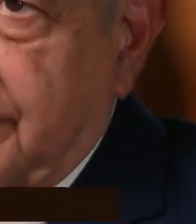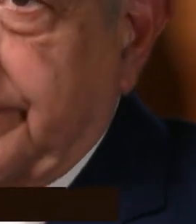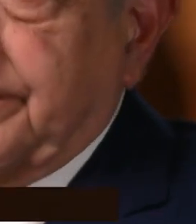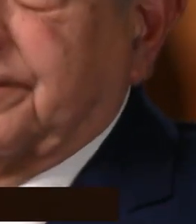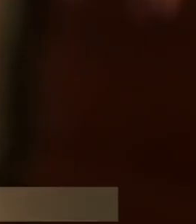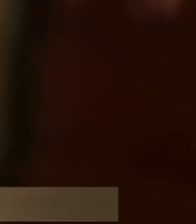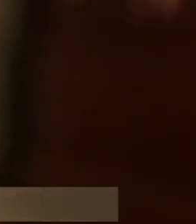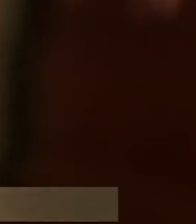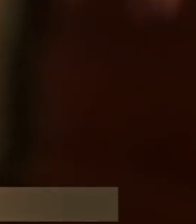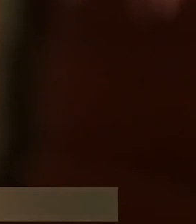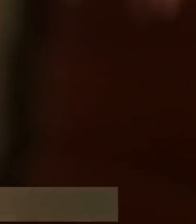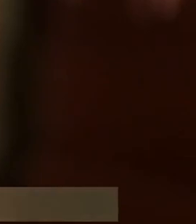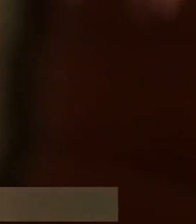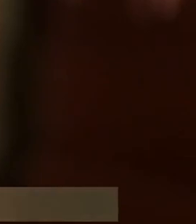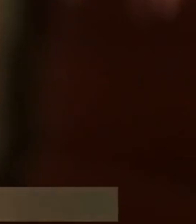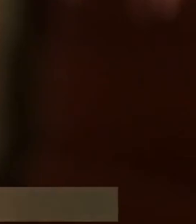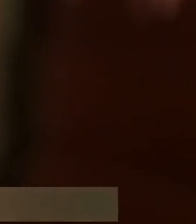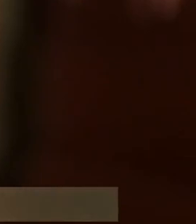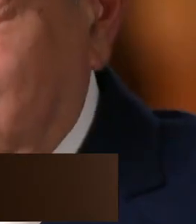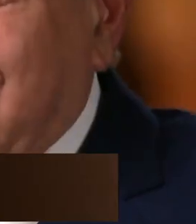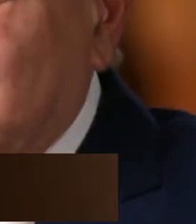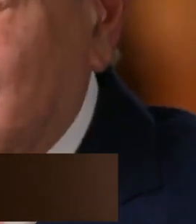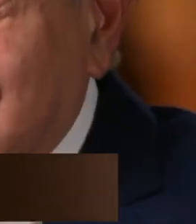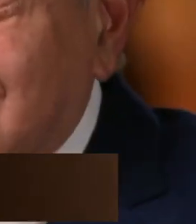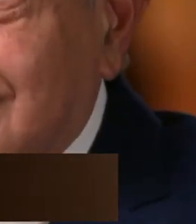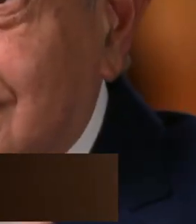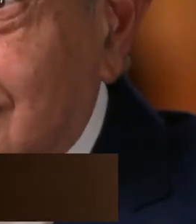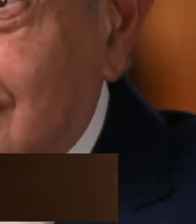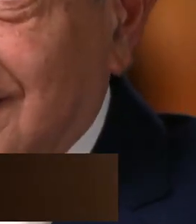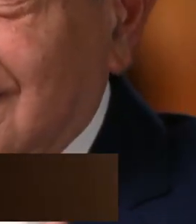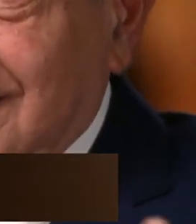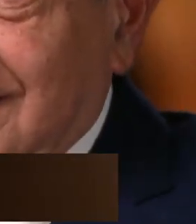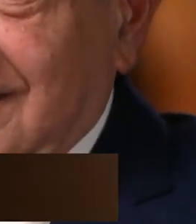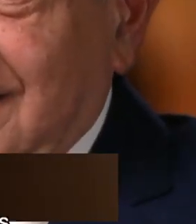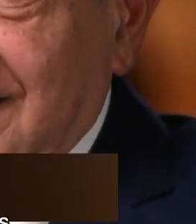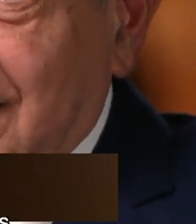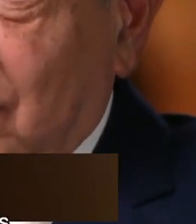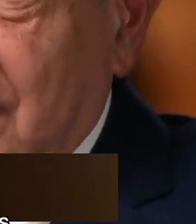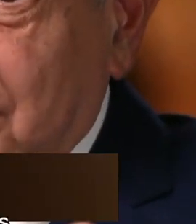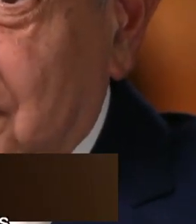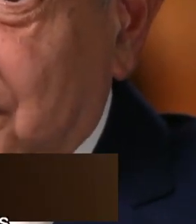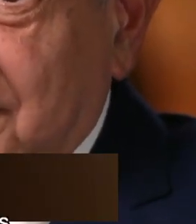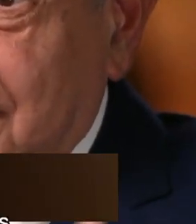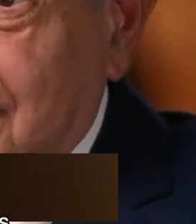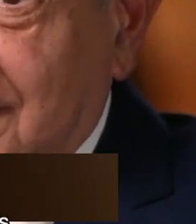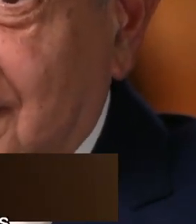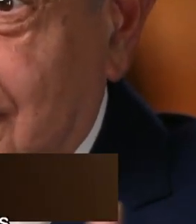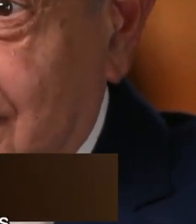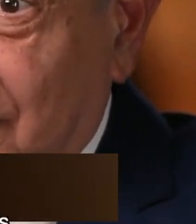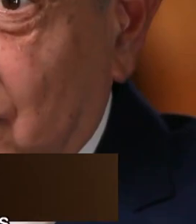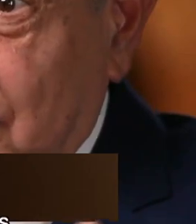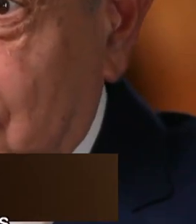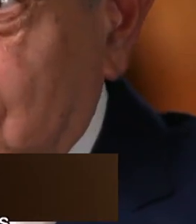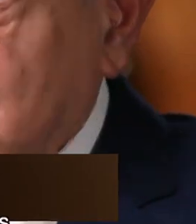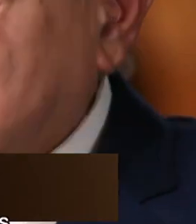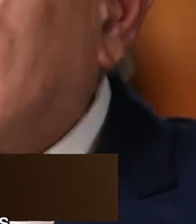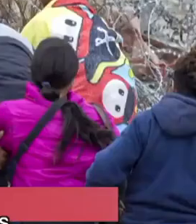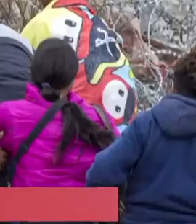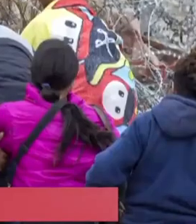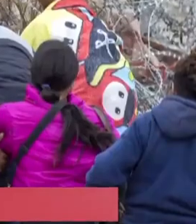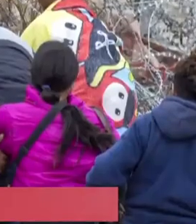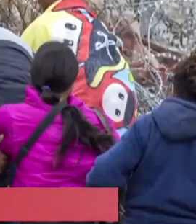Texas, para hacer propaganda, porque creo que quiere ser candidato a la vicepresidencia de Estados Unidos,